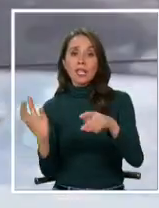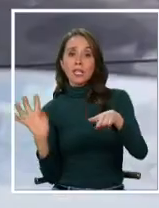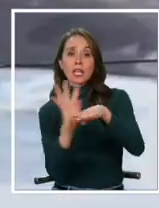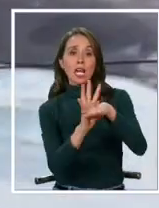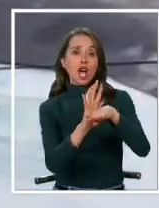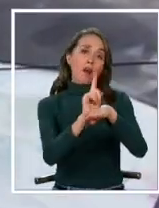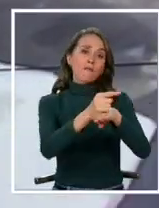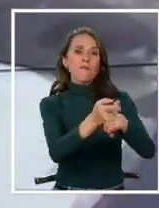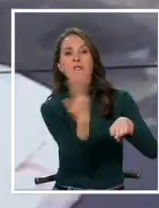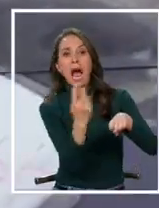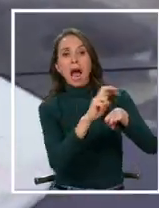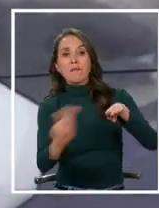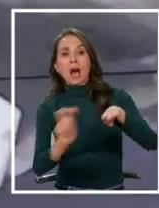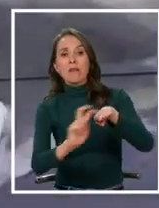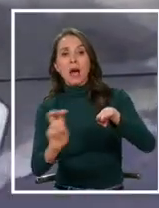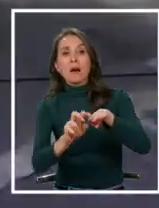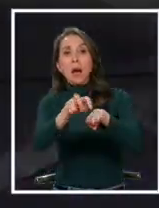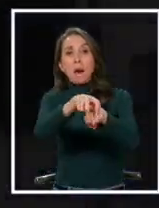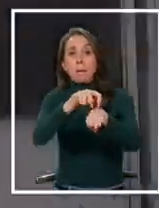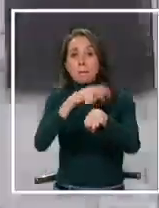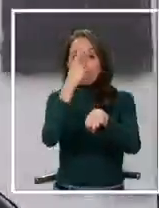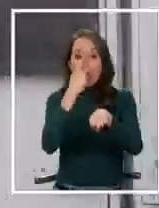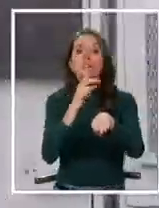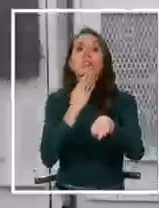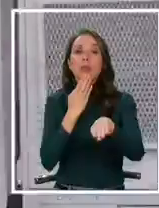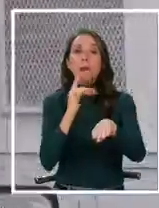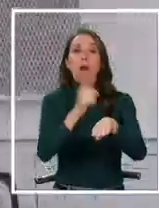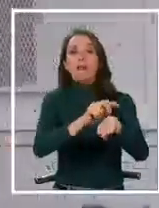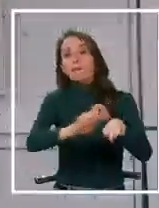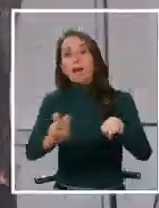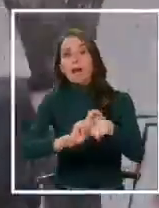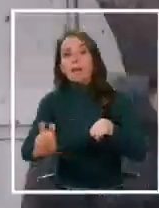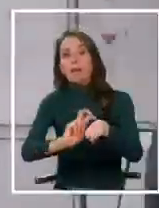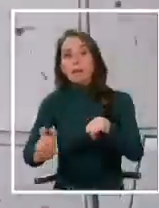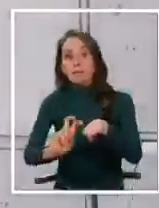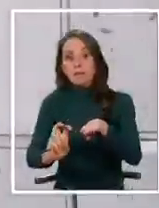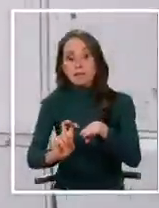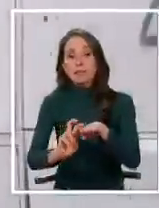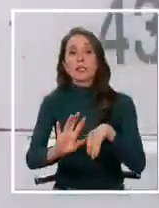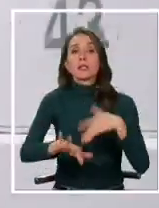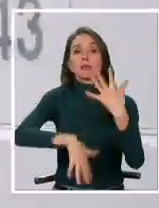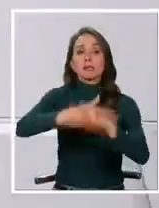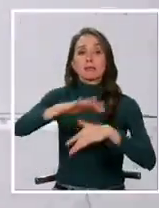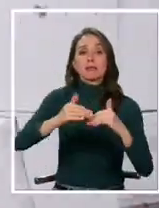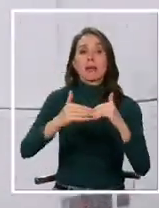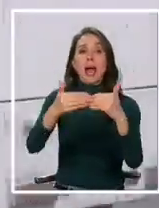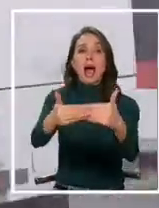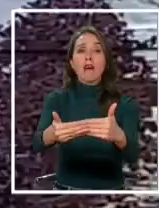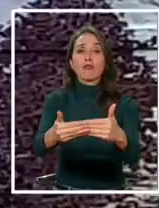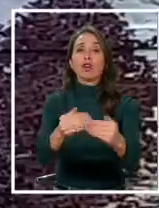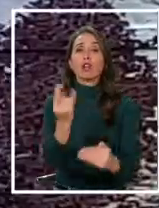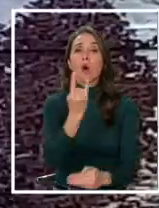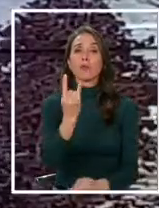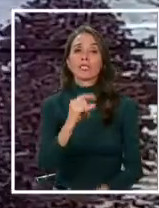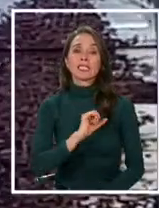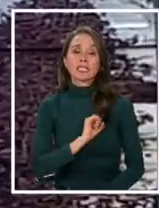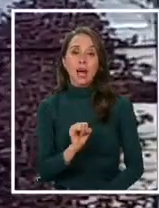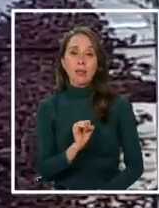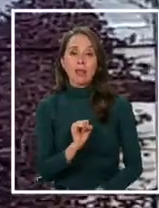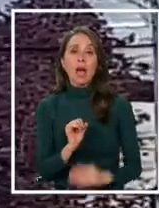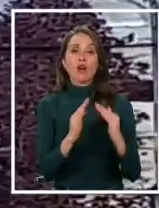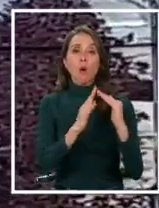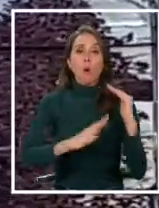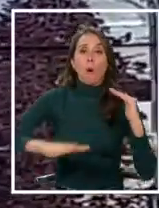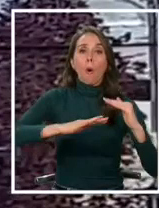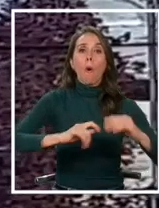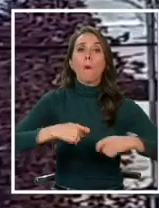a bajar del bus al igual que los pasajeros los incidentes se trasladaron al exterior de la Universidad de Santiago y al barrio